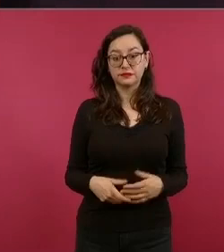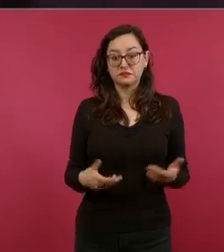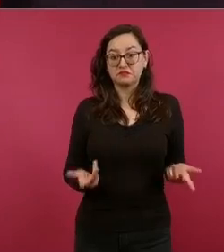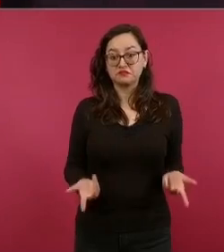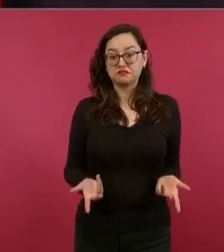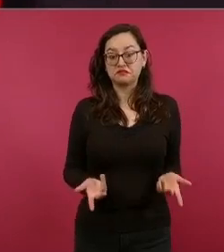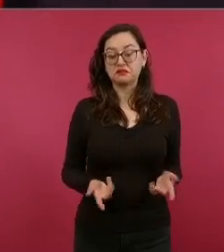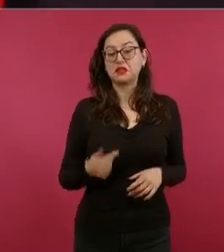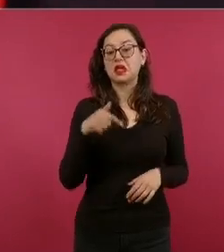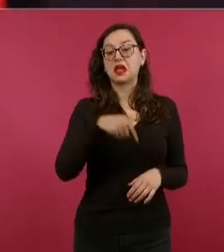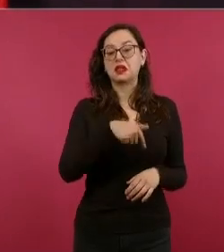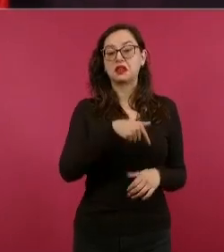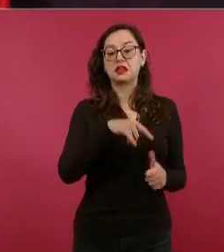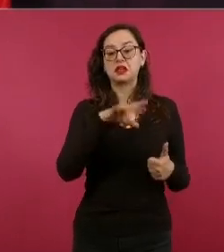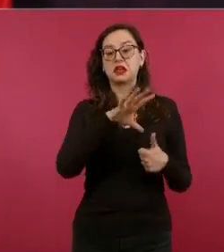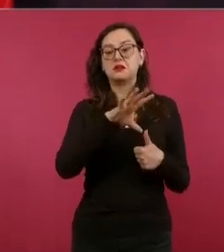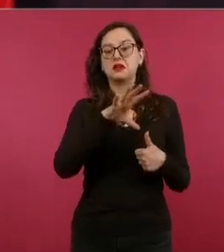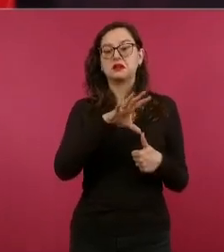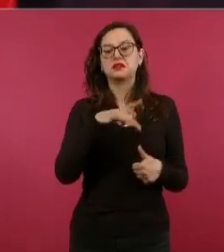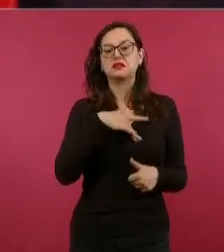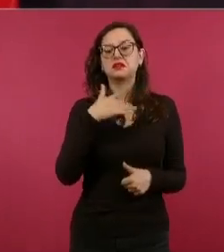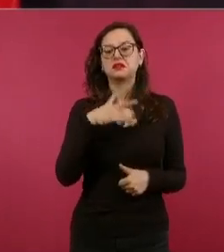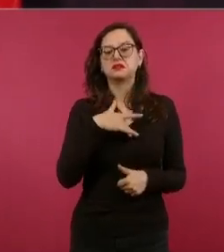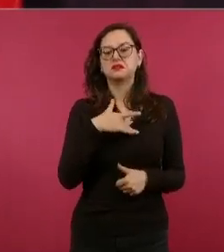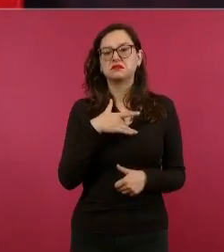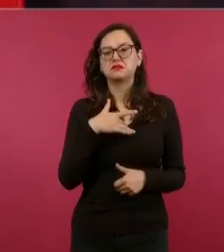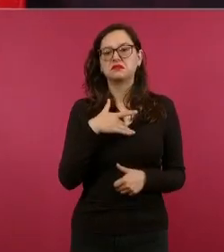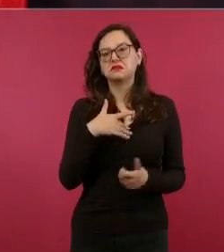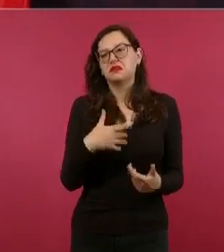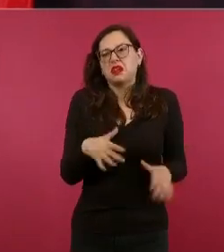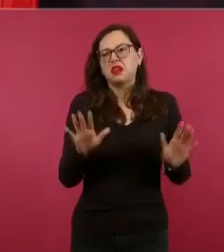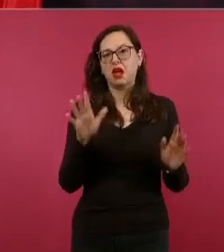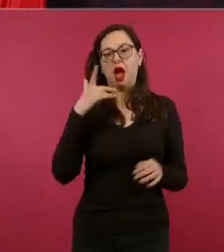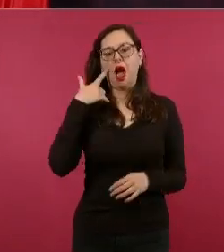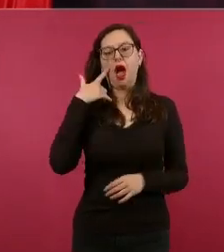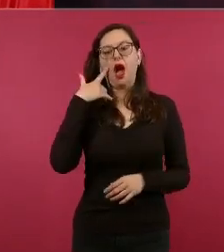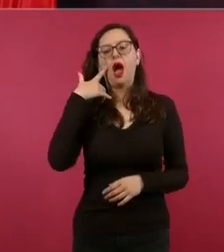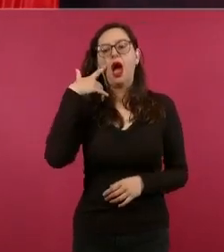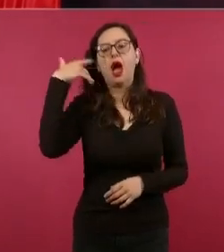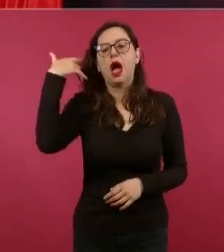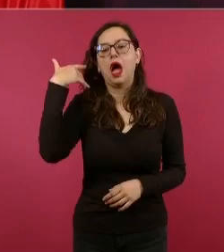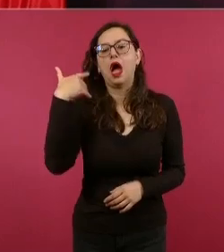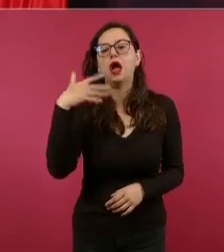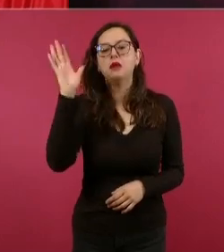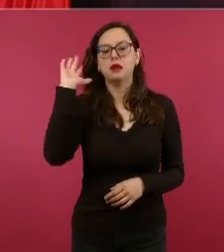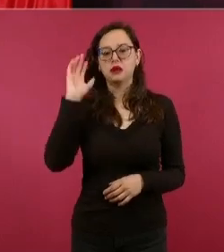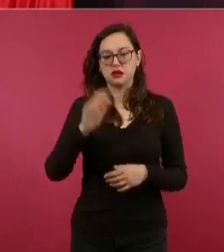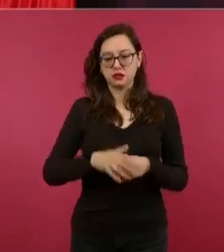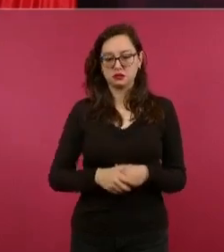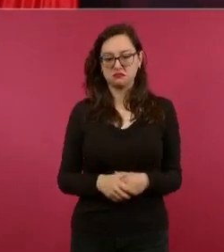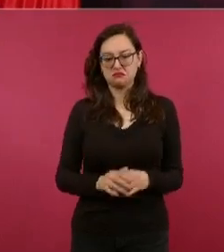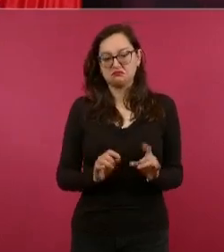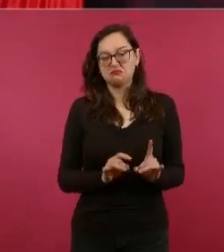Aquí se aplica aquello de que las calabazas se acomodan solas,